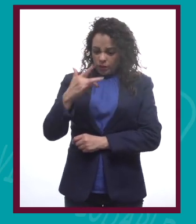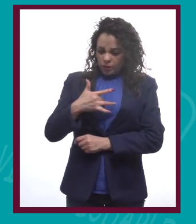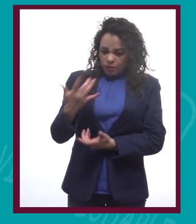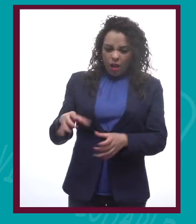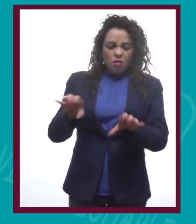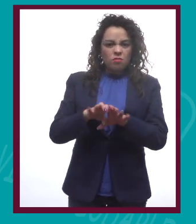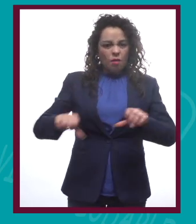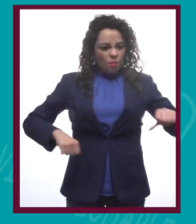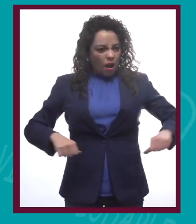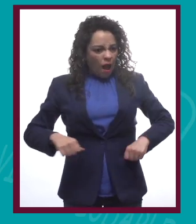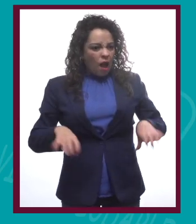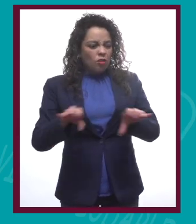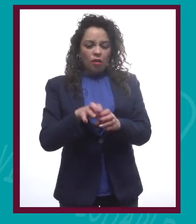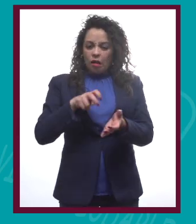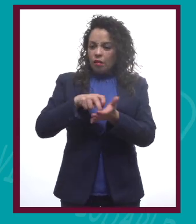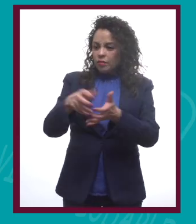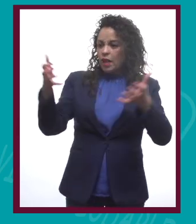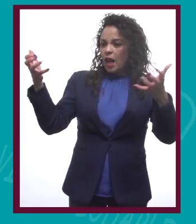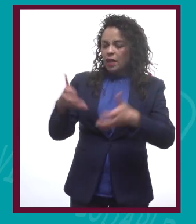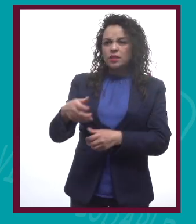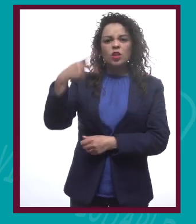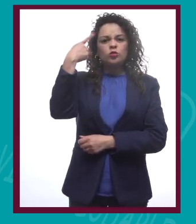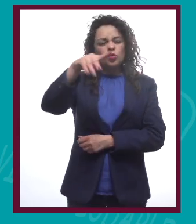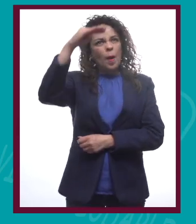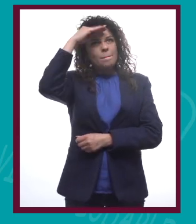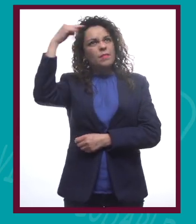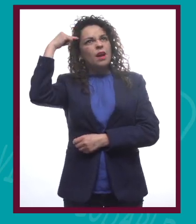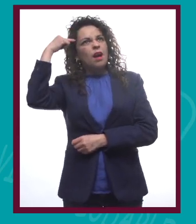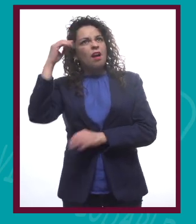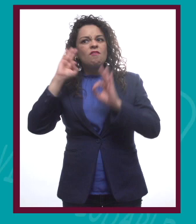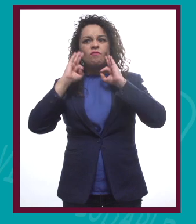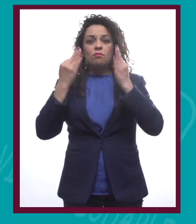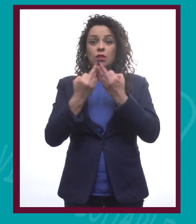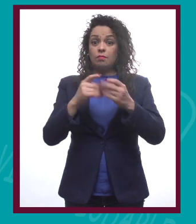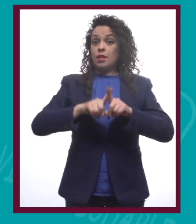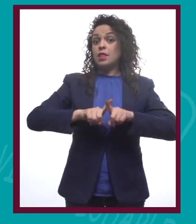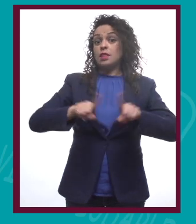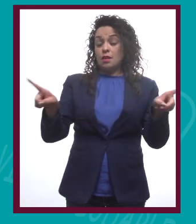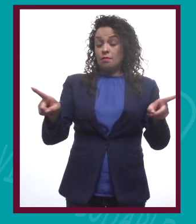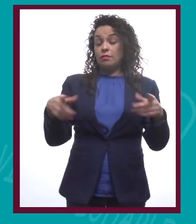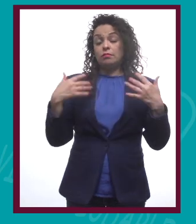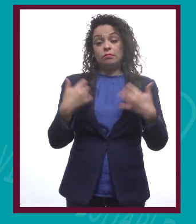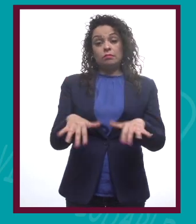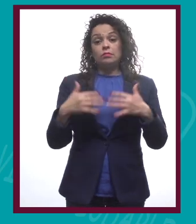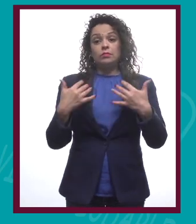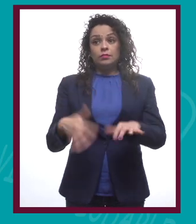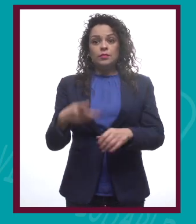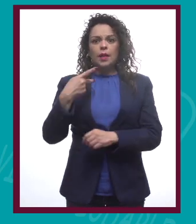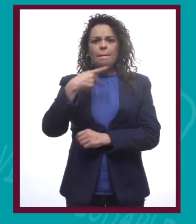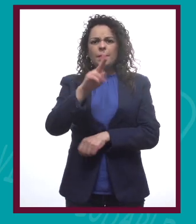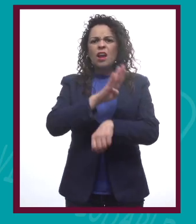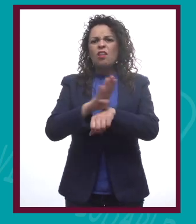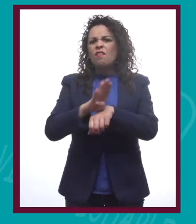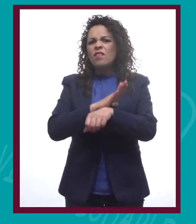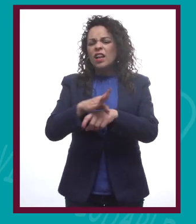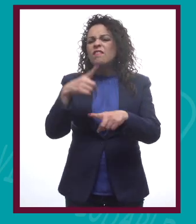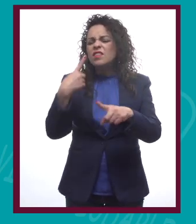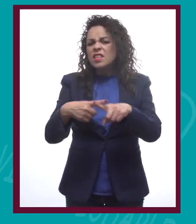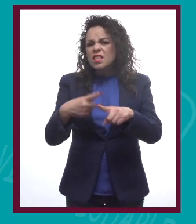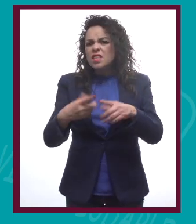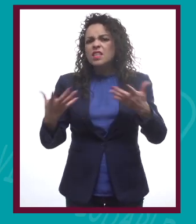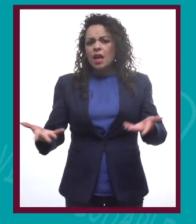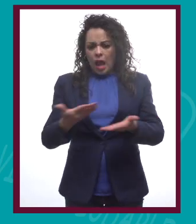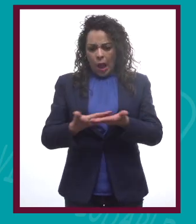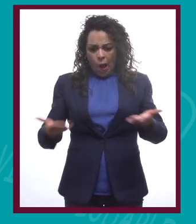sus sentimientos, comportamientos, actitudes y formas de pensar, ofrece grandes dividendos. Pero, ¿quién